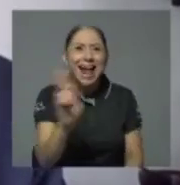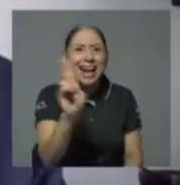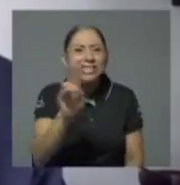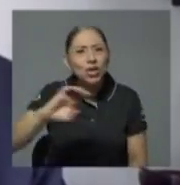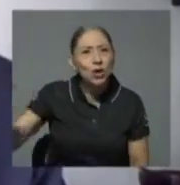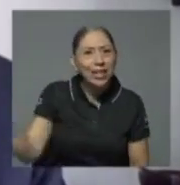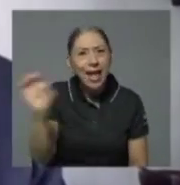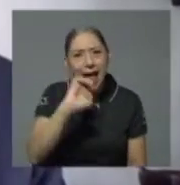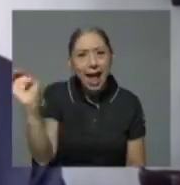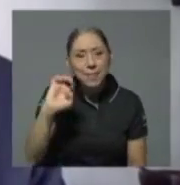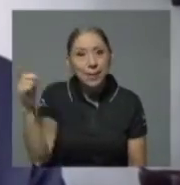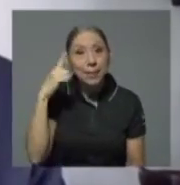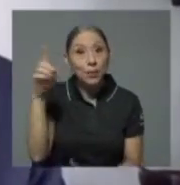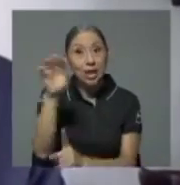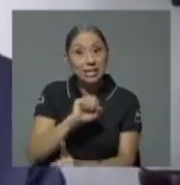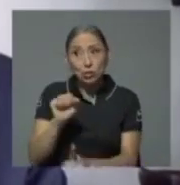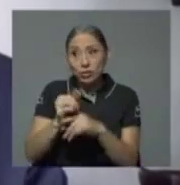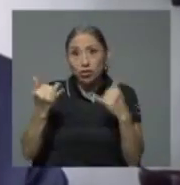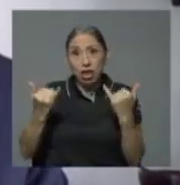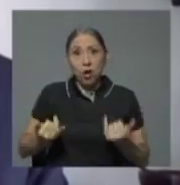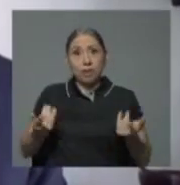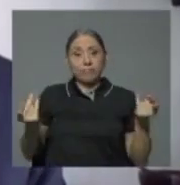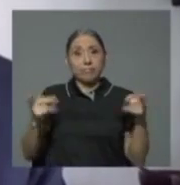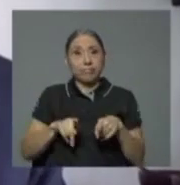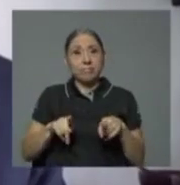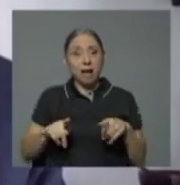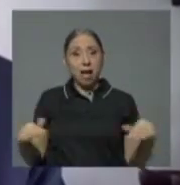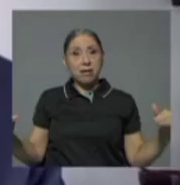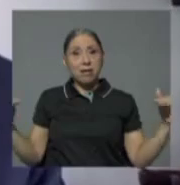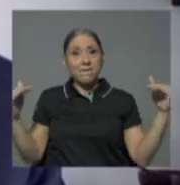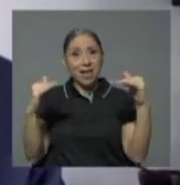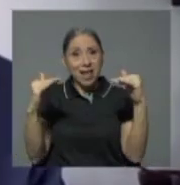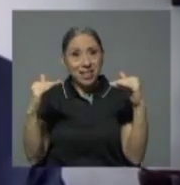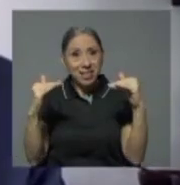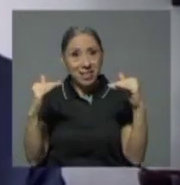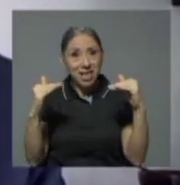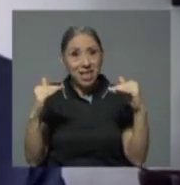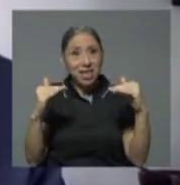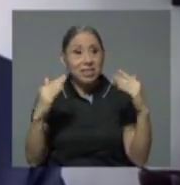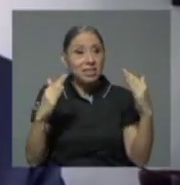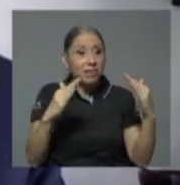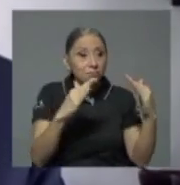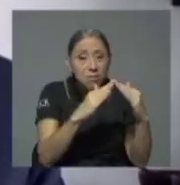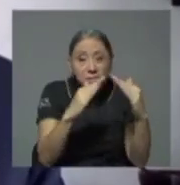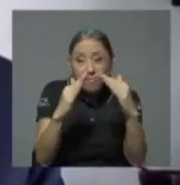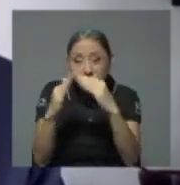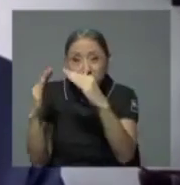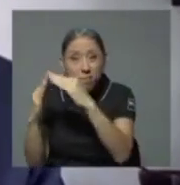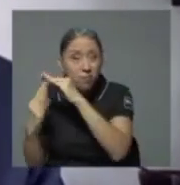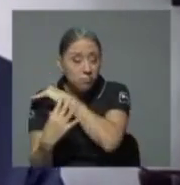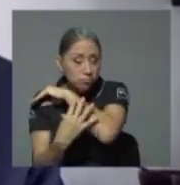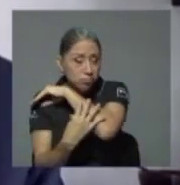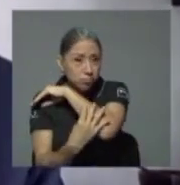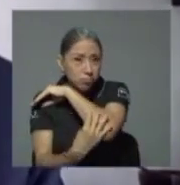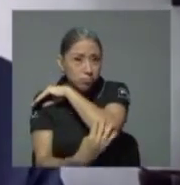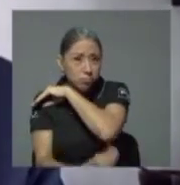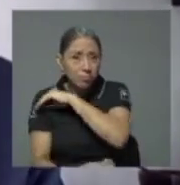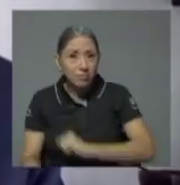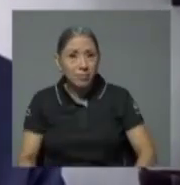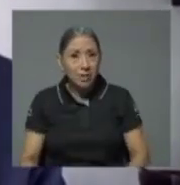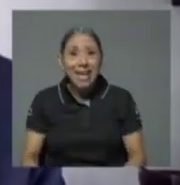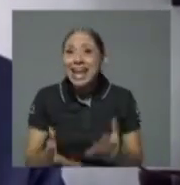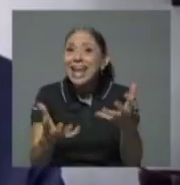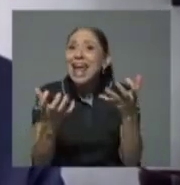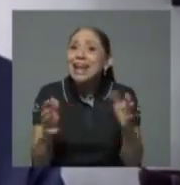la situación que estamos viviendo a nivel de los precarios, a nivel de la erradicación de